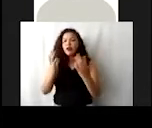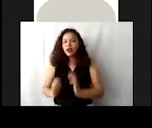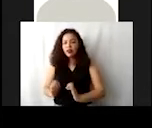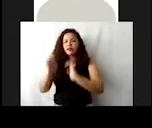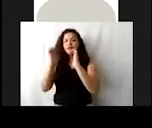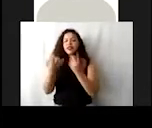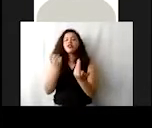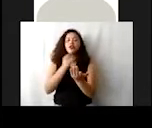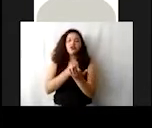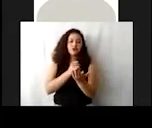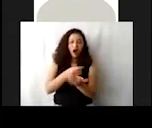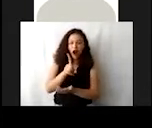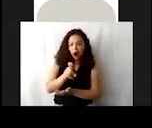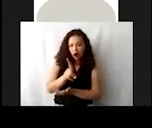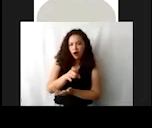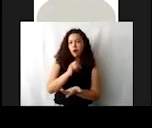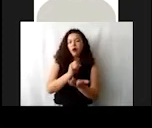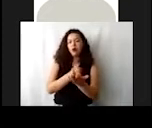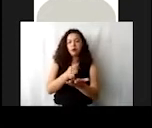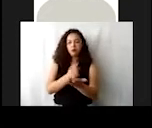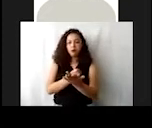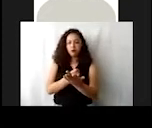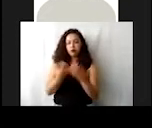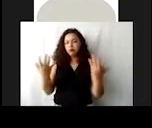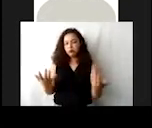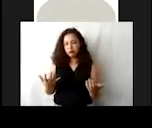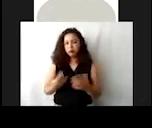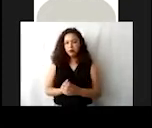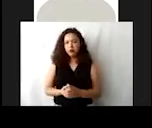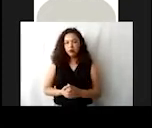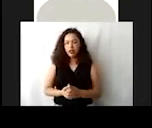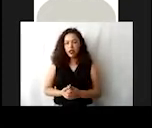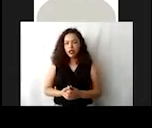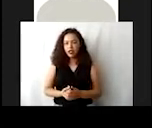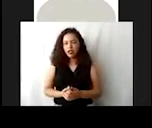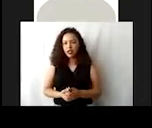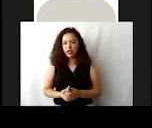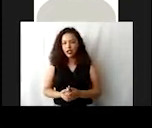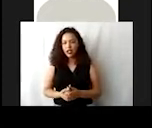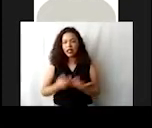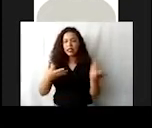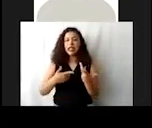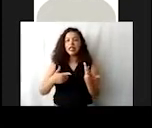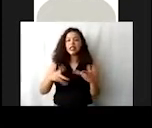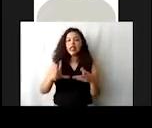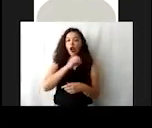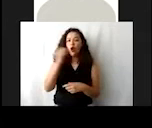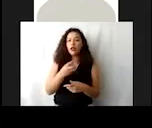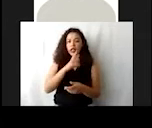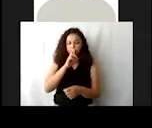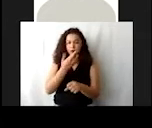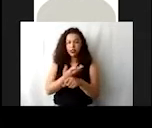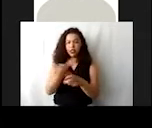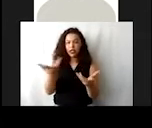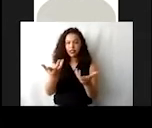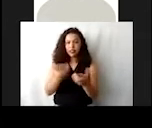efectos, pues será el que tenga las obligaciones contraídas por la sucursal. ¿Sí? No sé